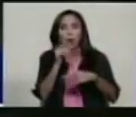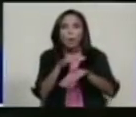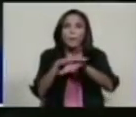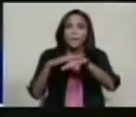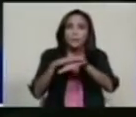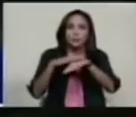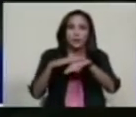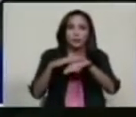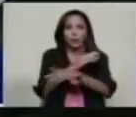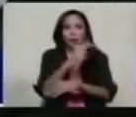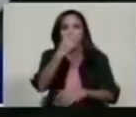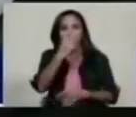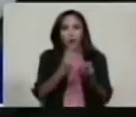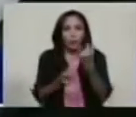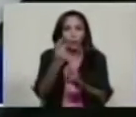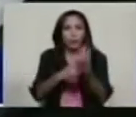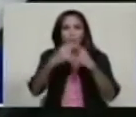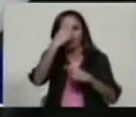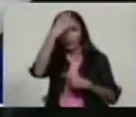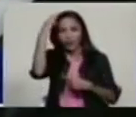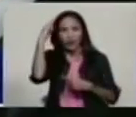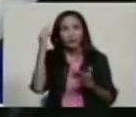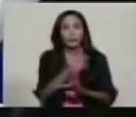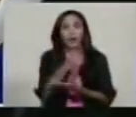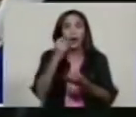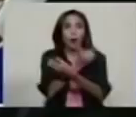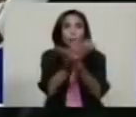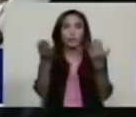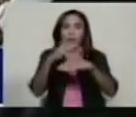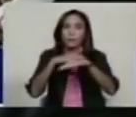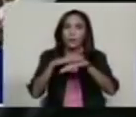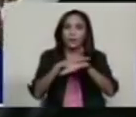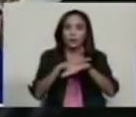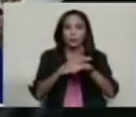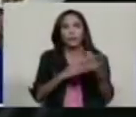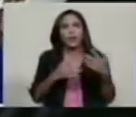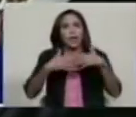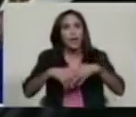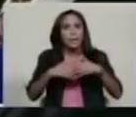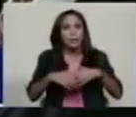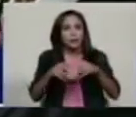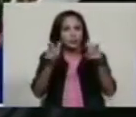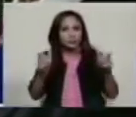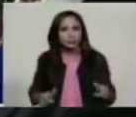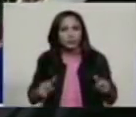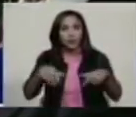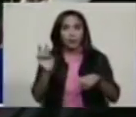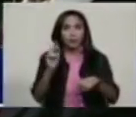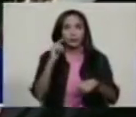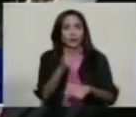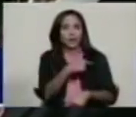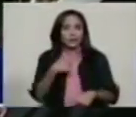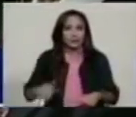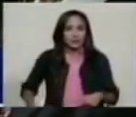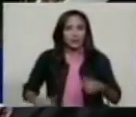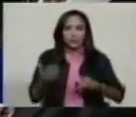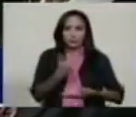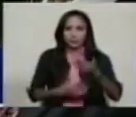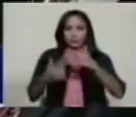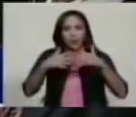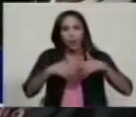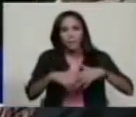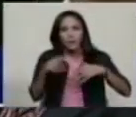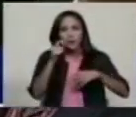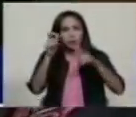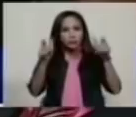Aissami, todos los ministros que me acompañan, todos los amigos ministros, las empresas venezolanas, sobre todo las empresas chinas que están aquí demostrando